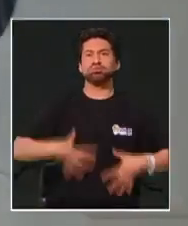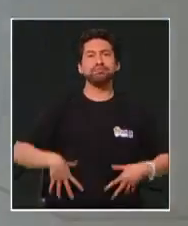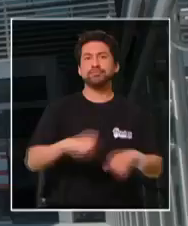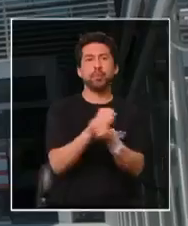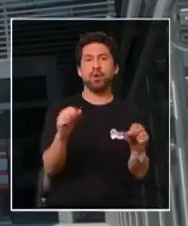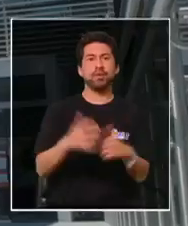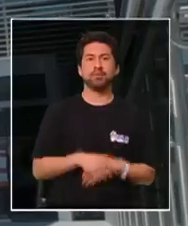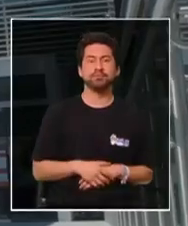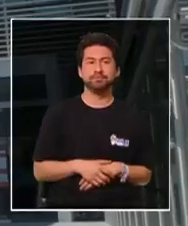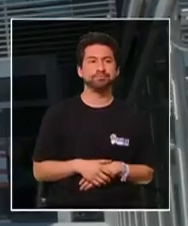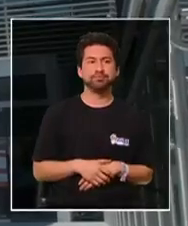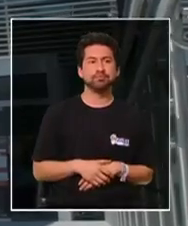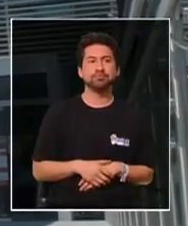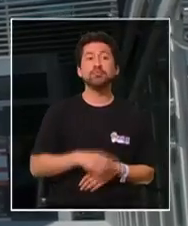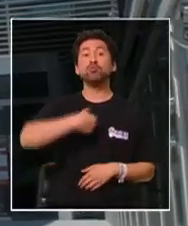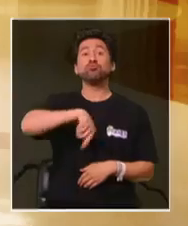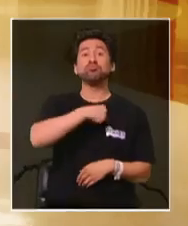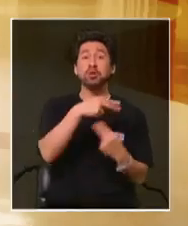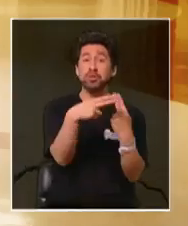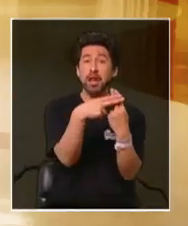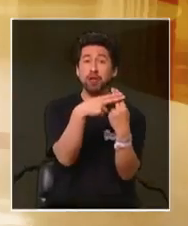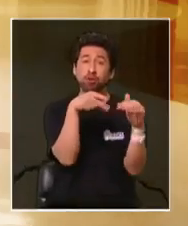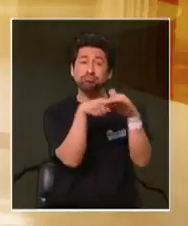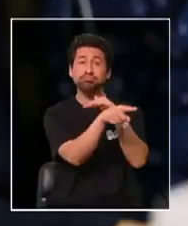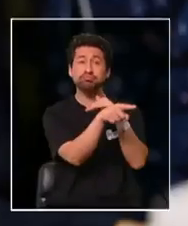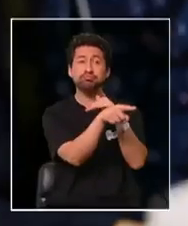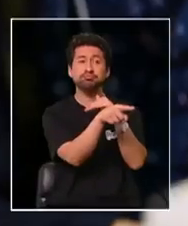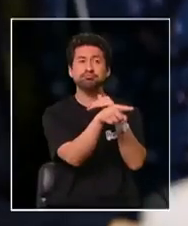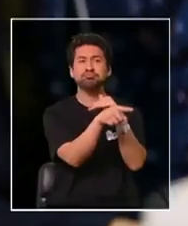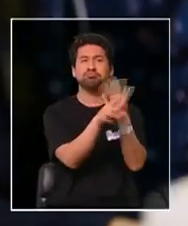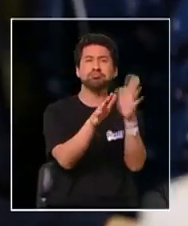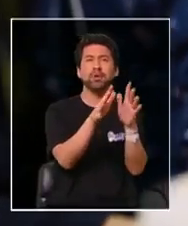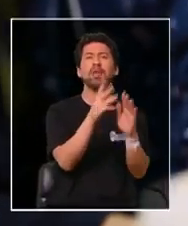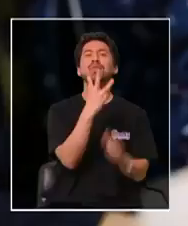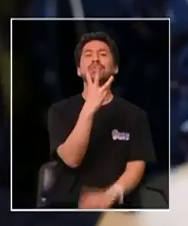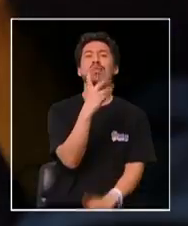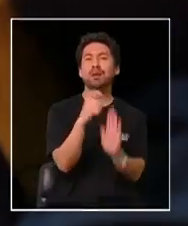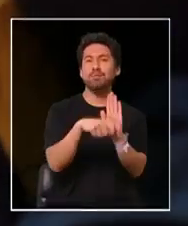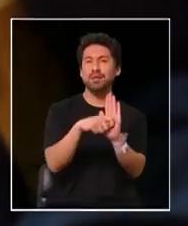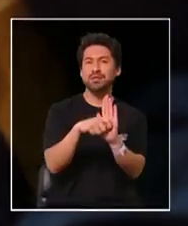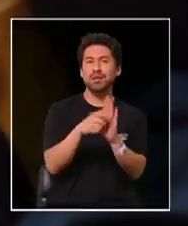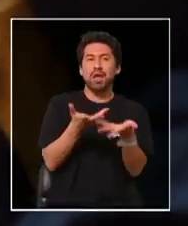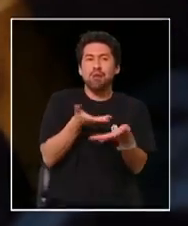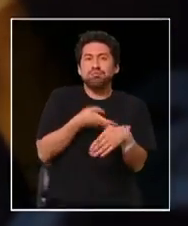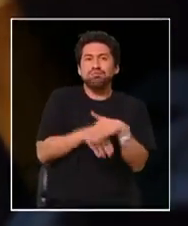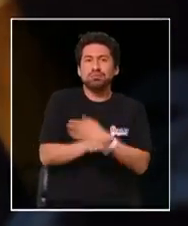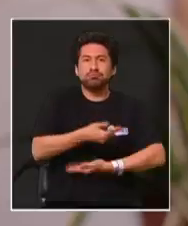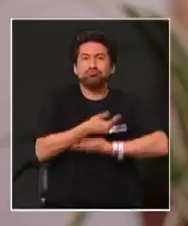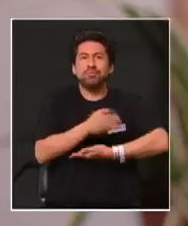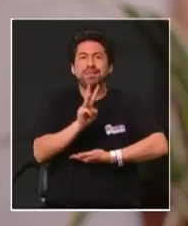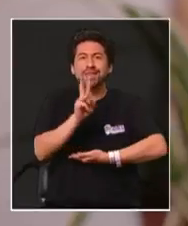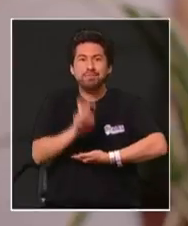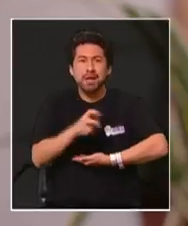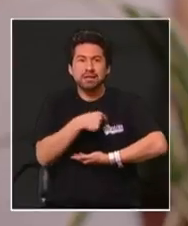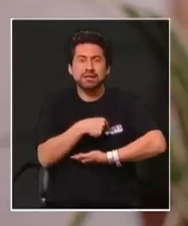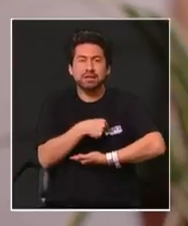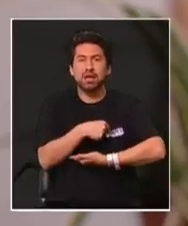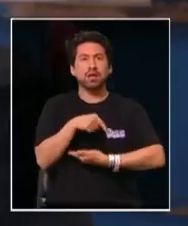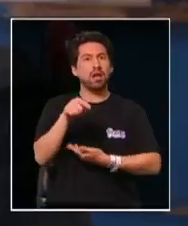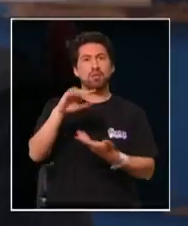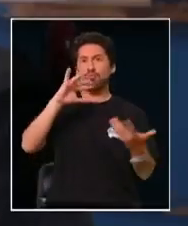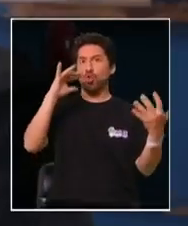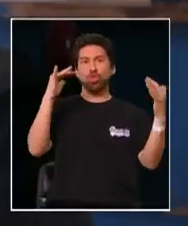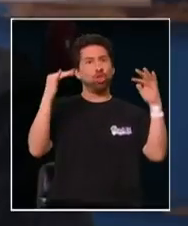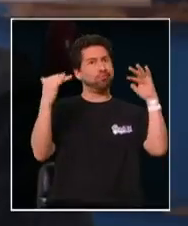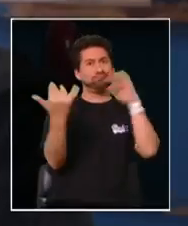musculatura nosotros entramos a Teletón a los TR meses que tenía y nos cambió el mundo